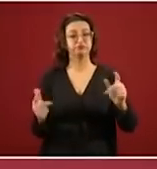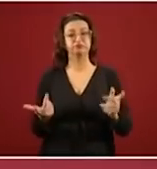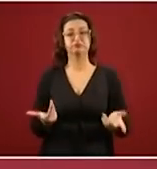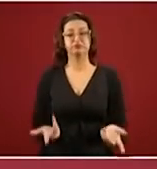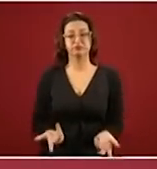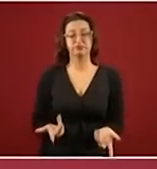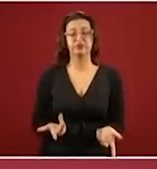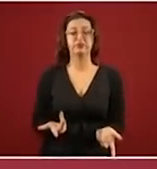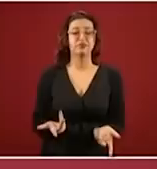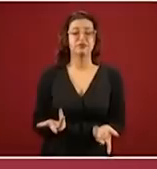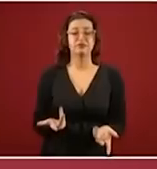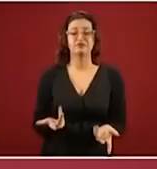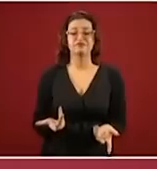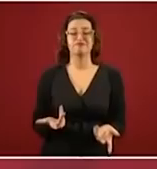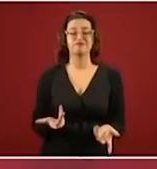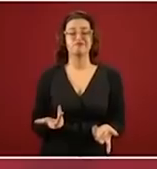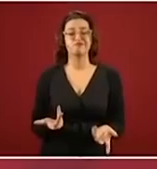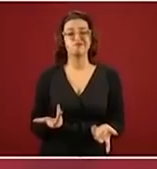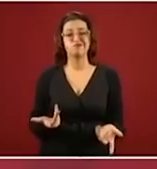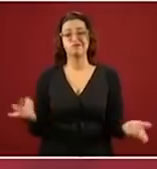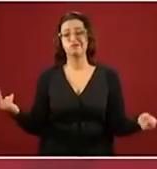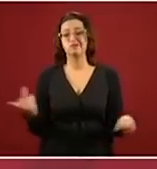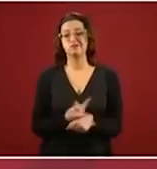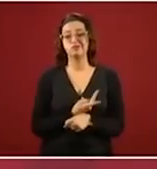ese es uno de los saltos